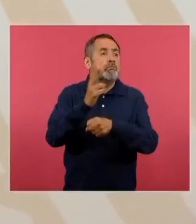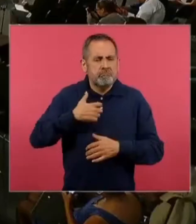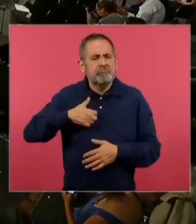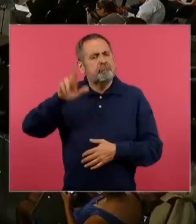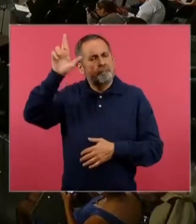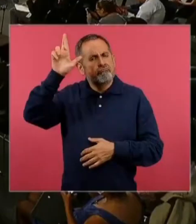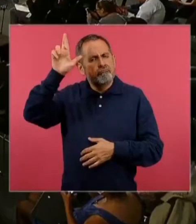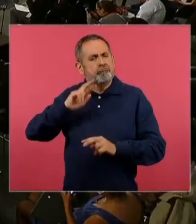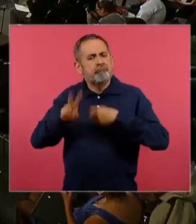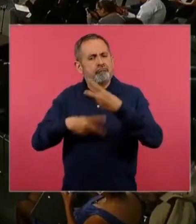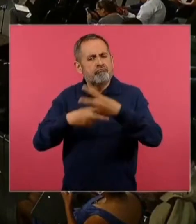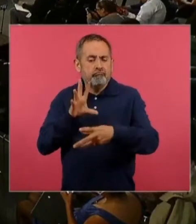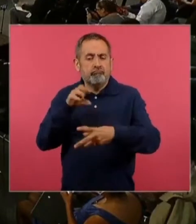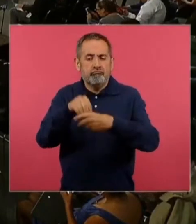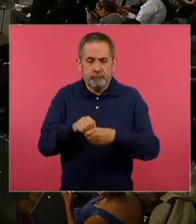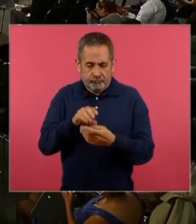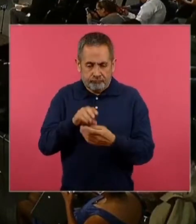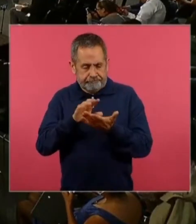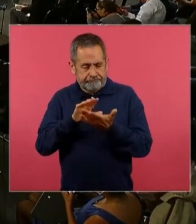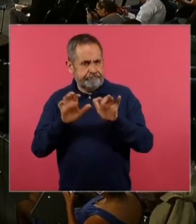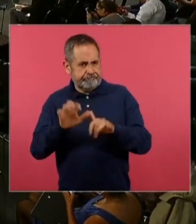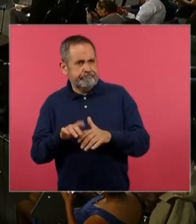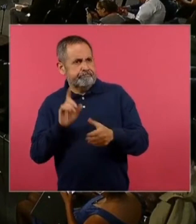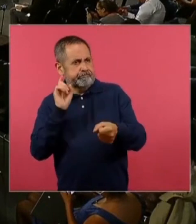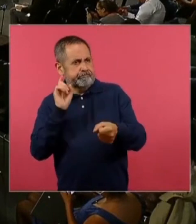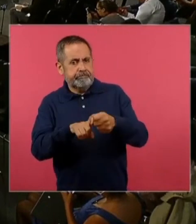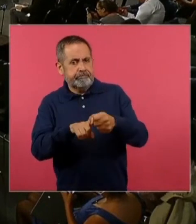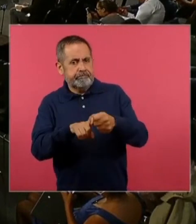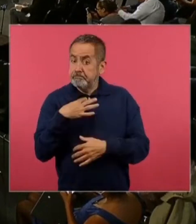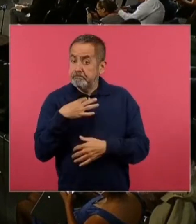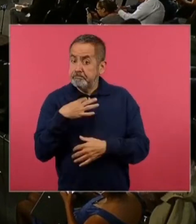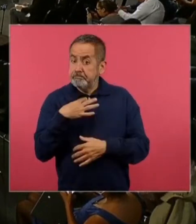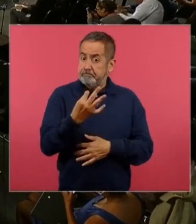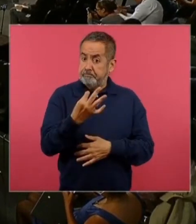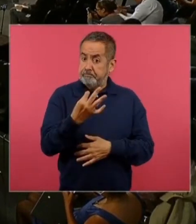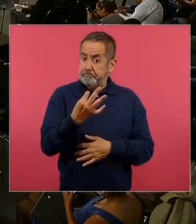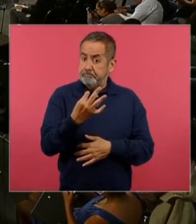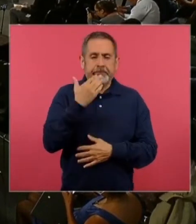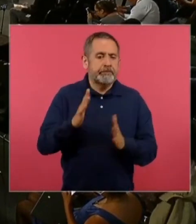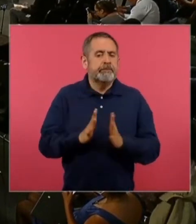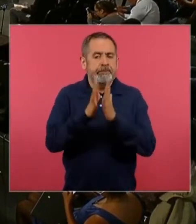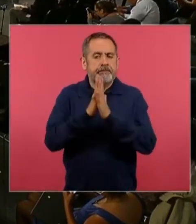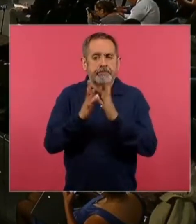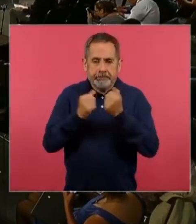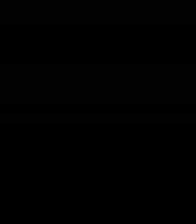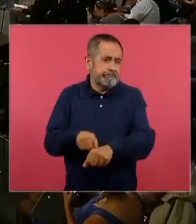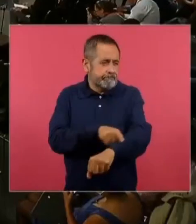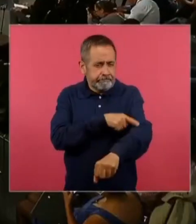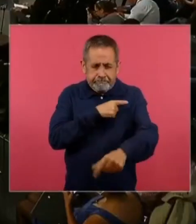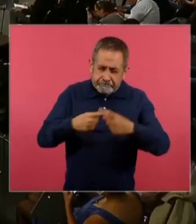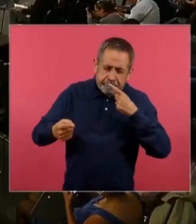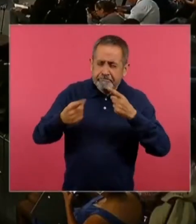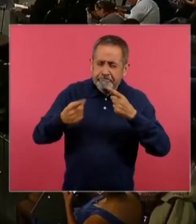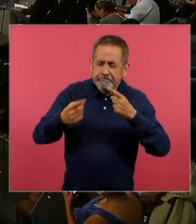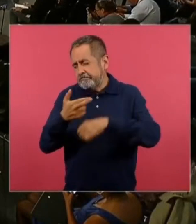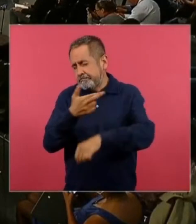ahorita, me inscribí a esta convocatoria, fui seleccionada, participé de un proceso muy largo, muy